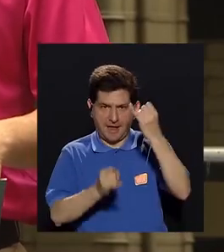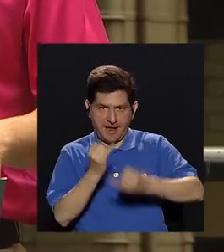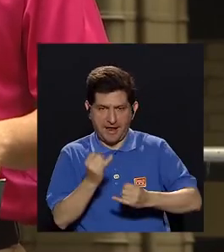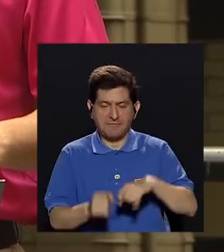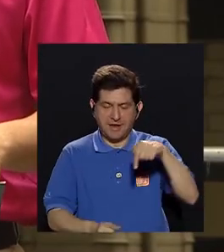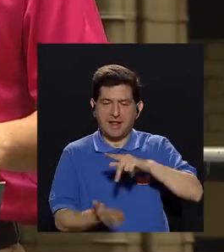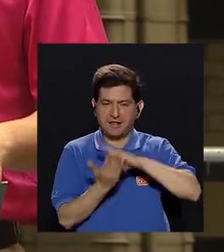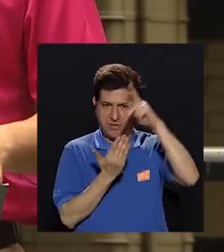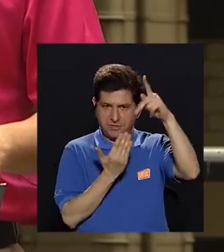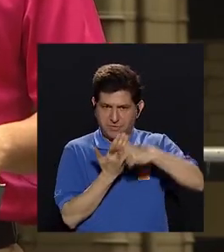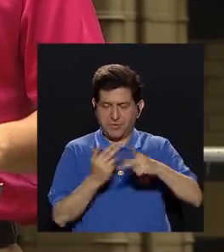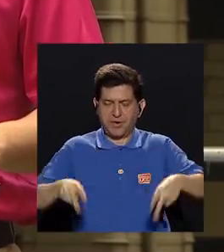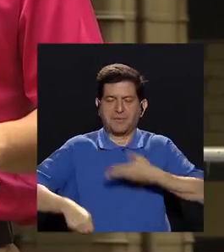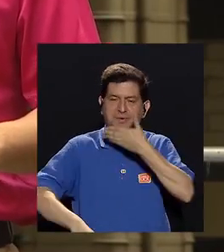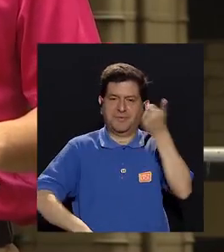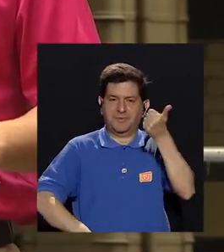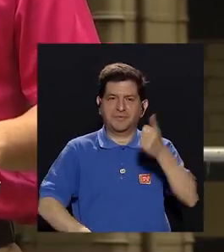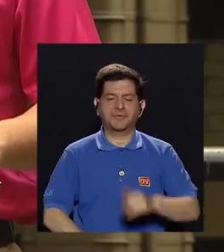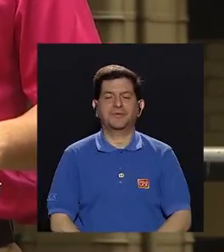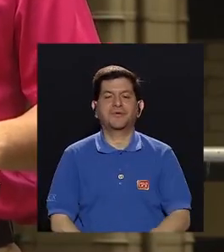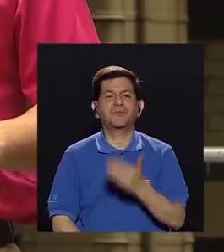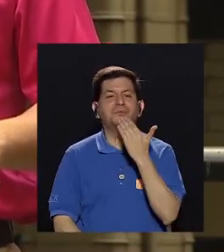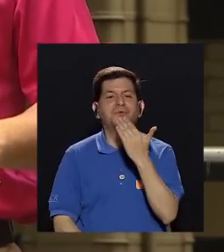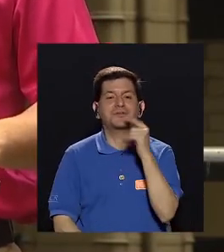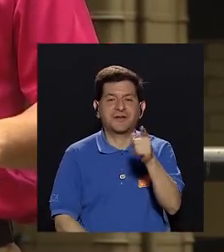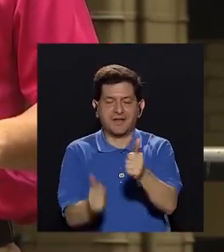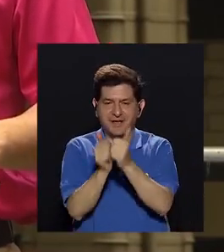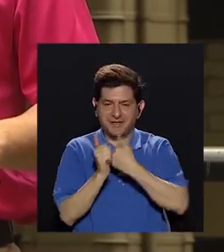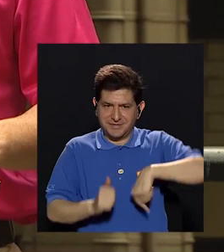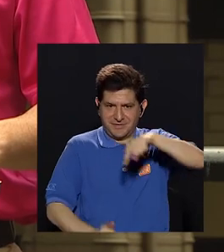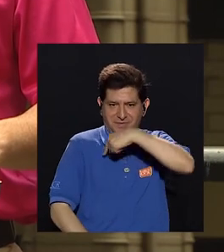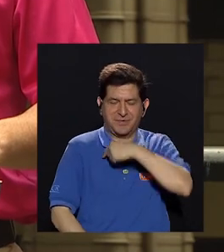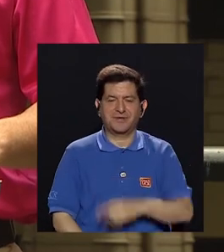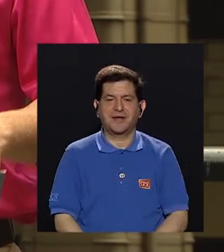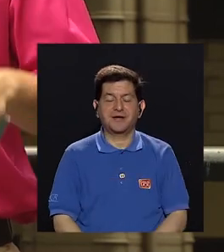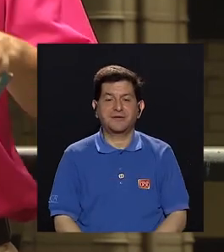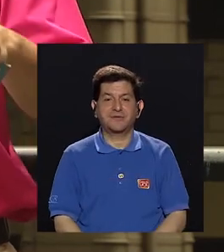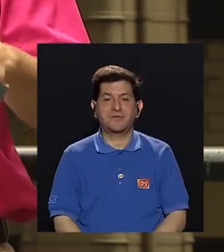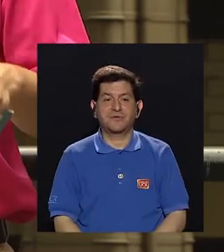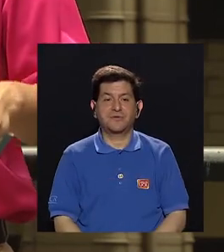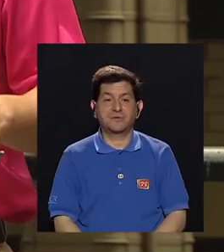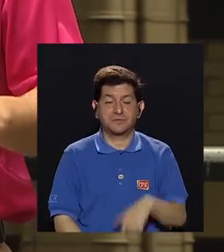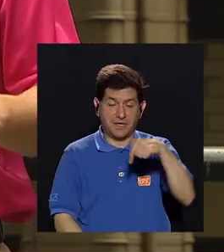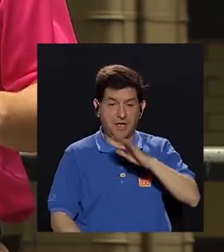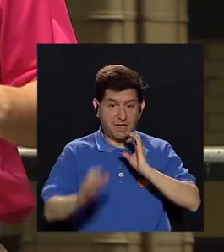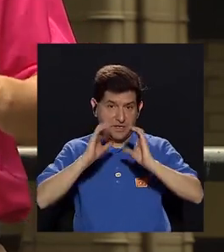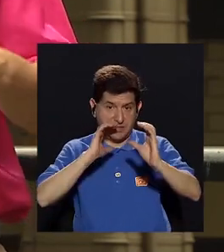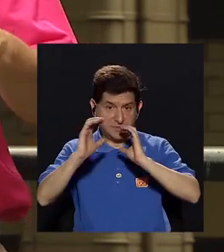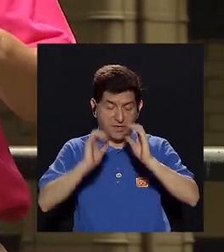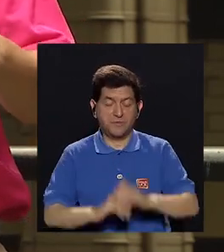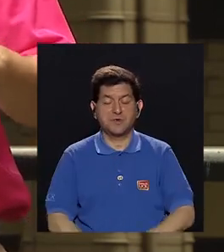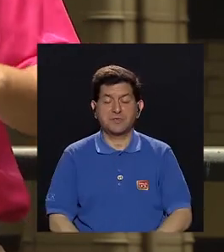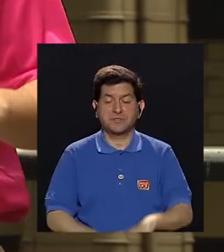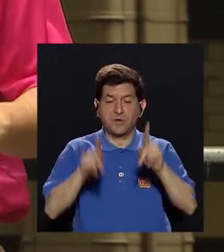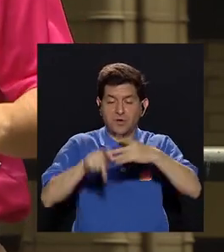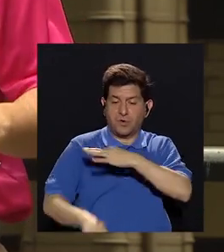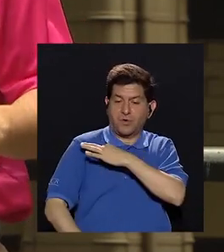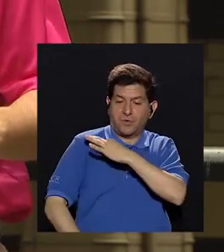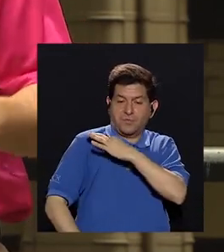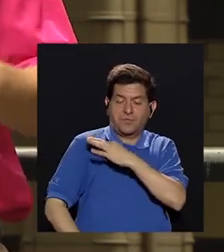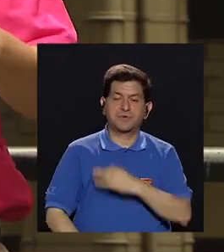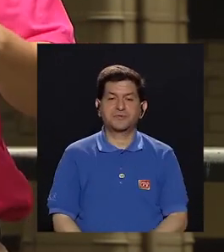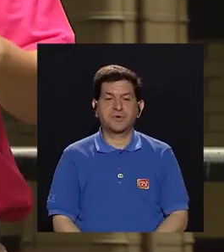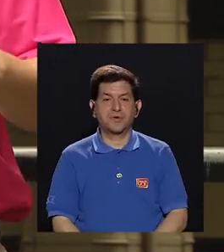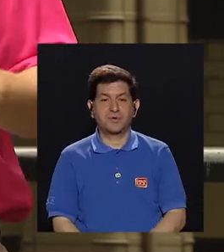Hemos llegado al final de un capítulo más de Vivir Mejor. Gracias por acompañarnos. Esperamos que la conversación de hoy con nuestra